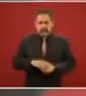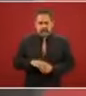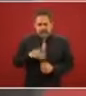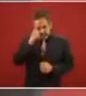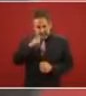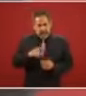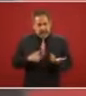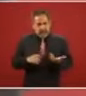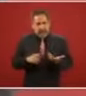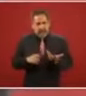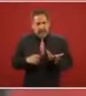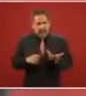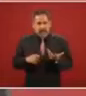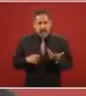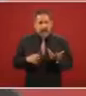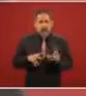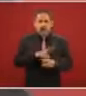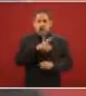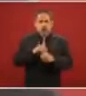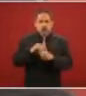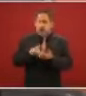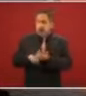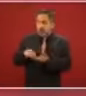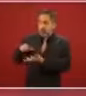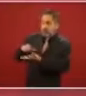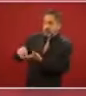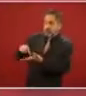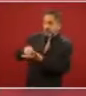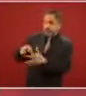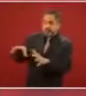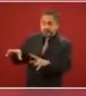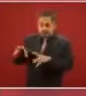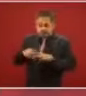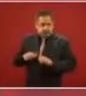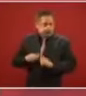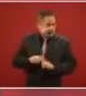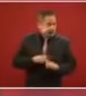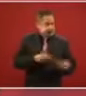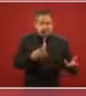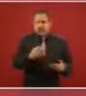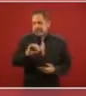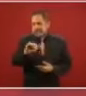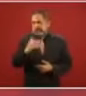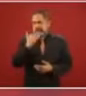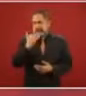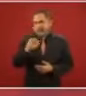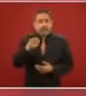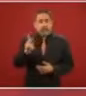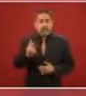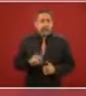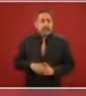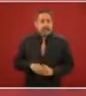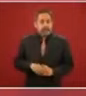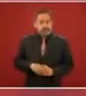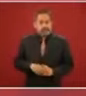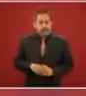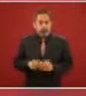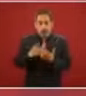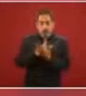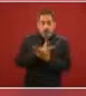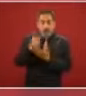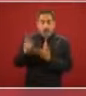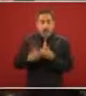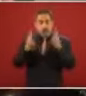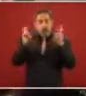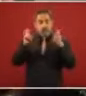adquirir todo el fertilizante que produzcan estas plantas. Sin embargo, en el programa Sembrando